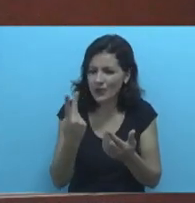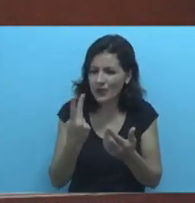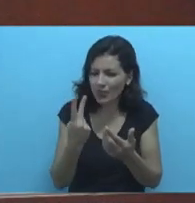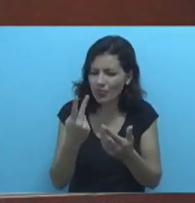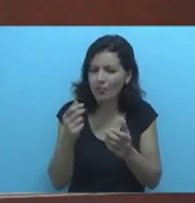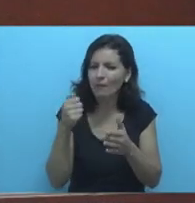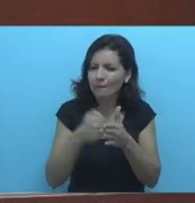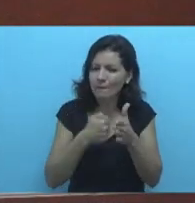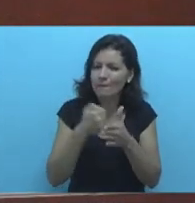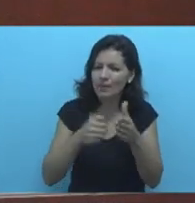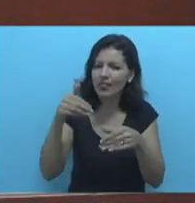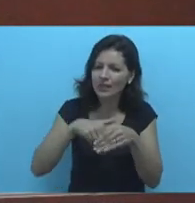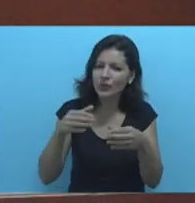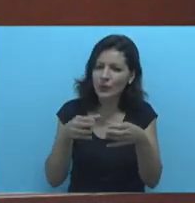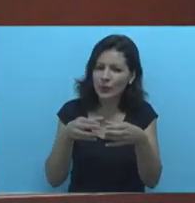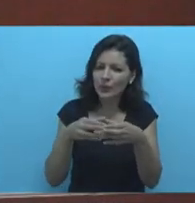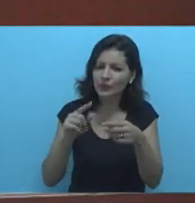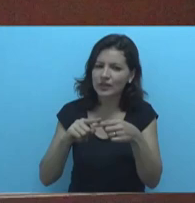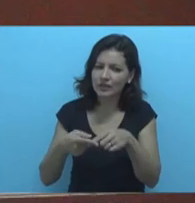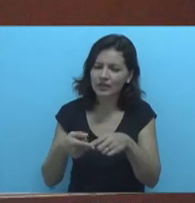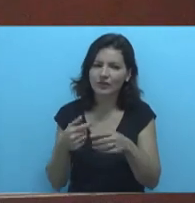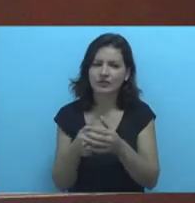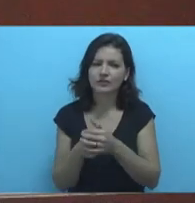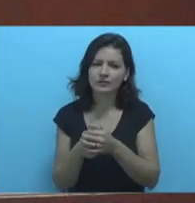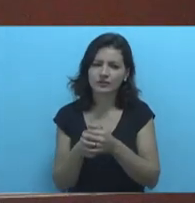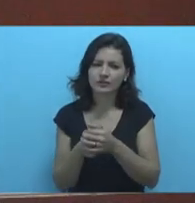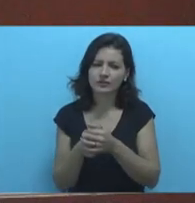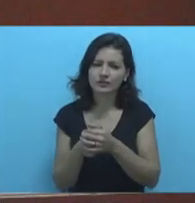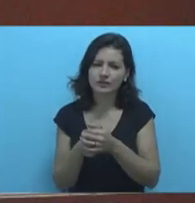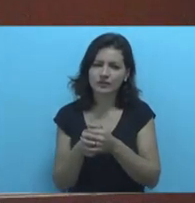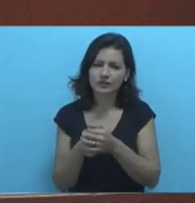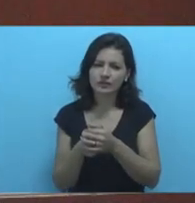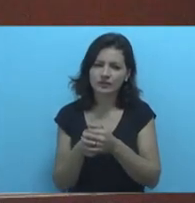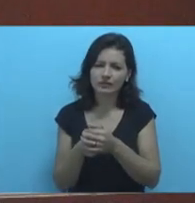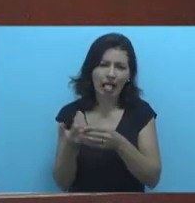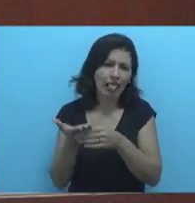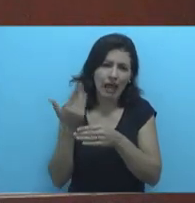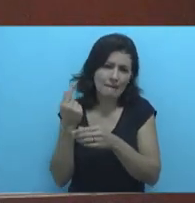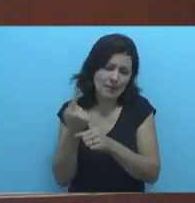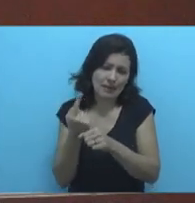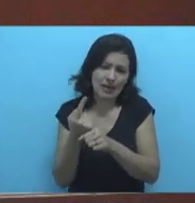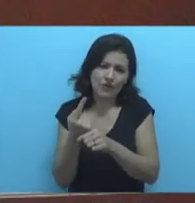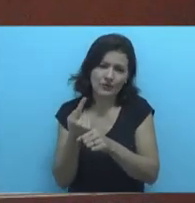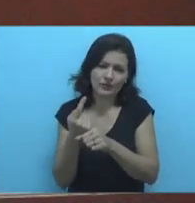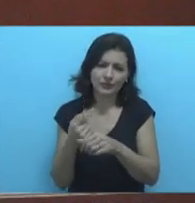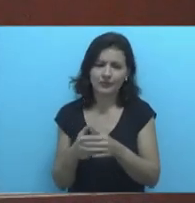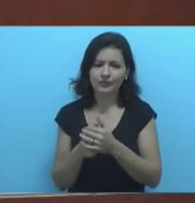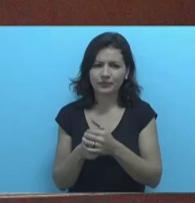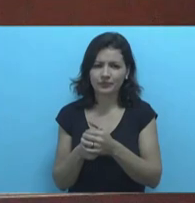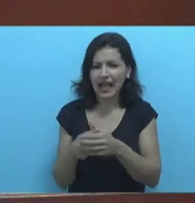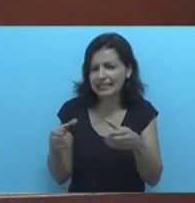de un partido que, como recién decía el diputado Blanco al principio,